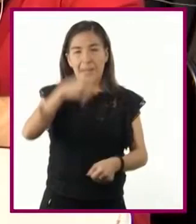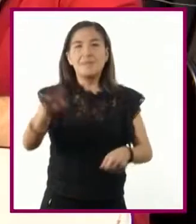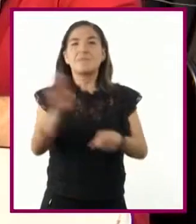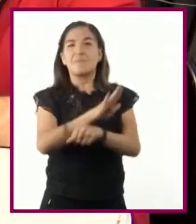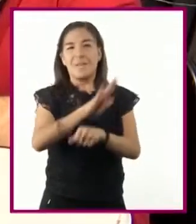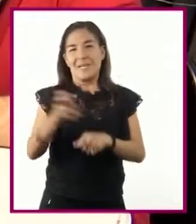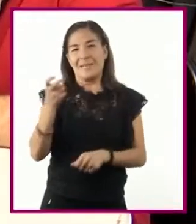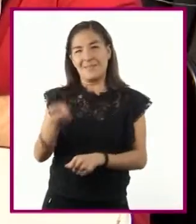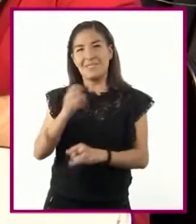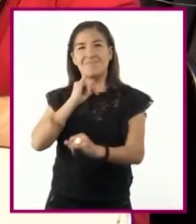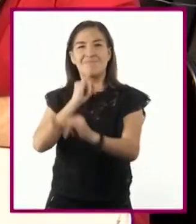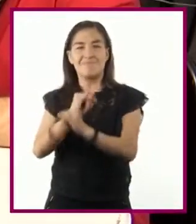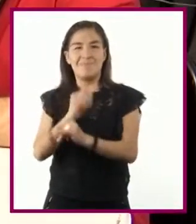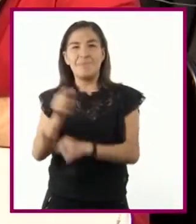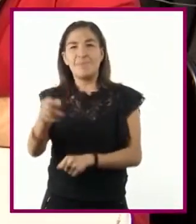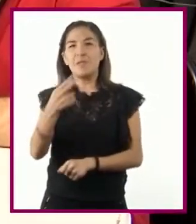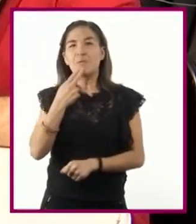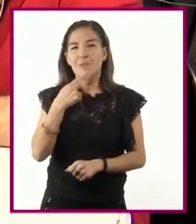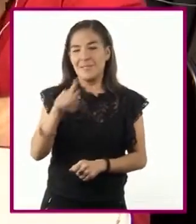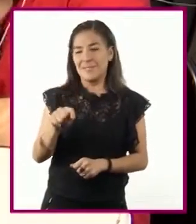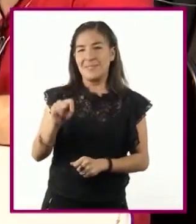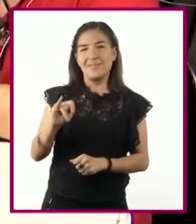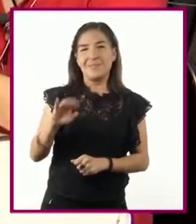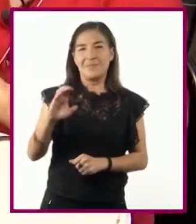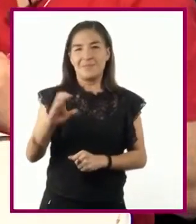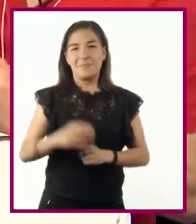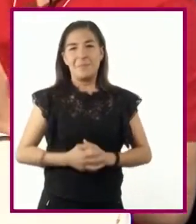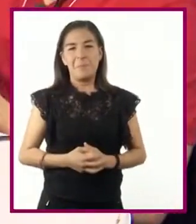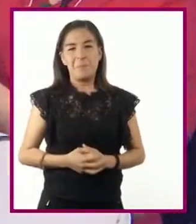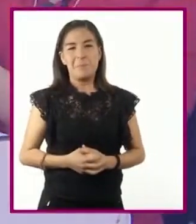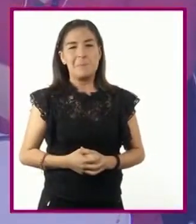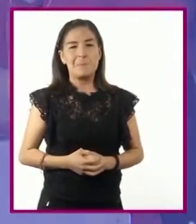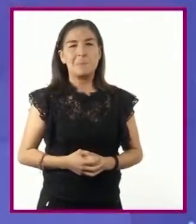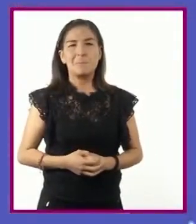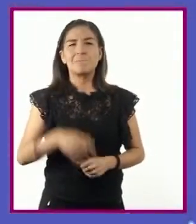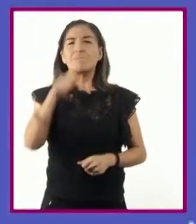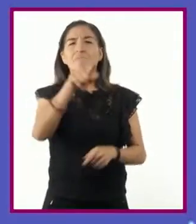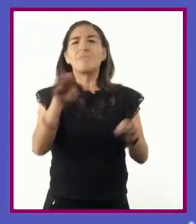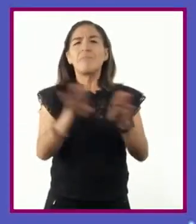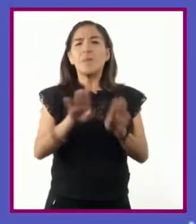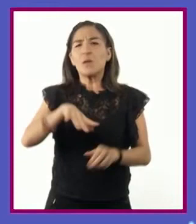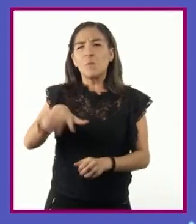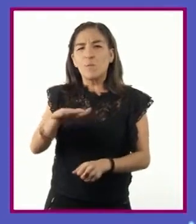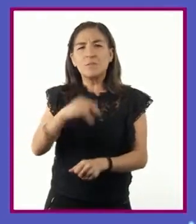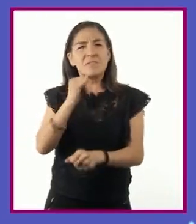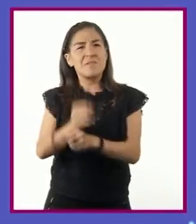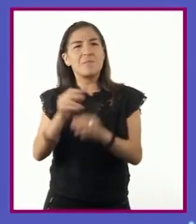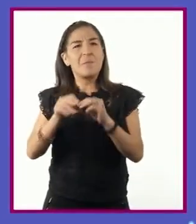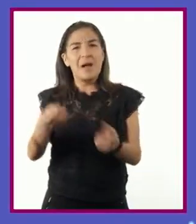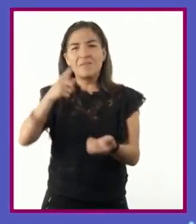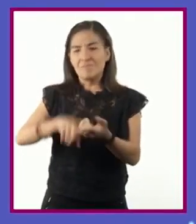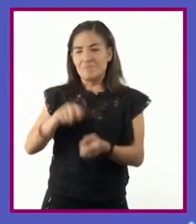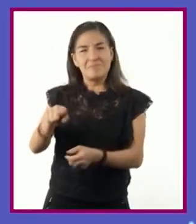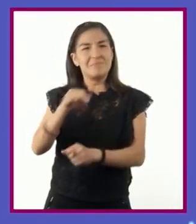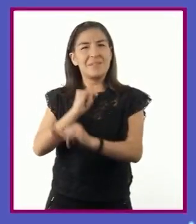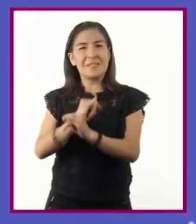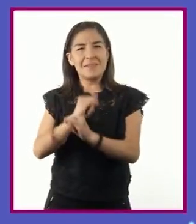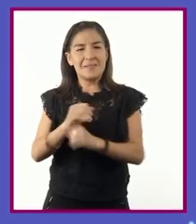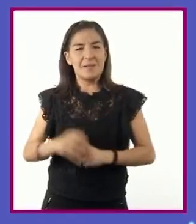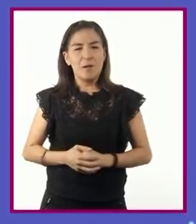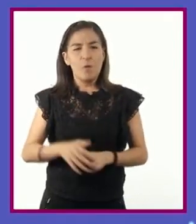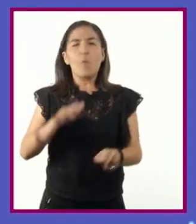beneficios del empleo de las TIC. ¿Cómo buscar la información en Internet?